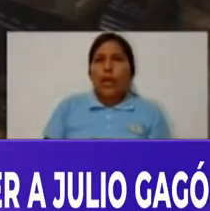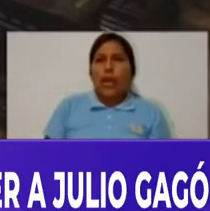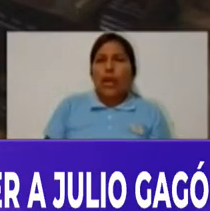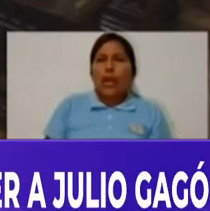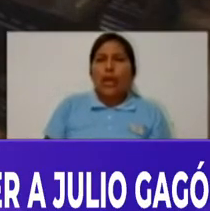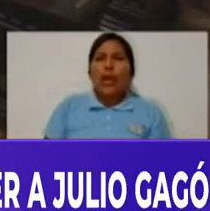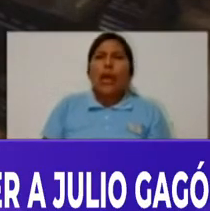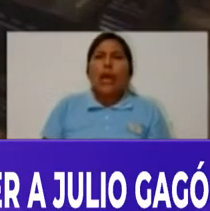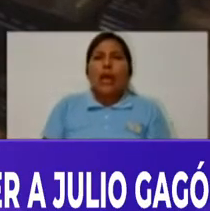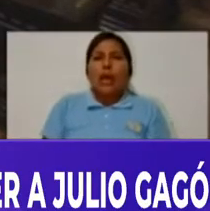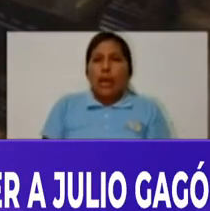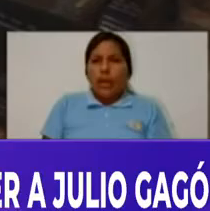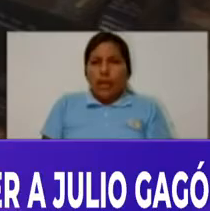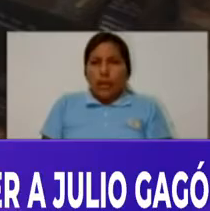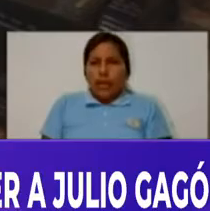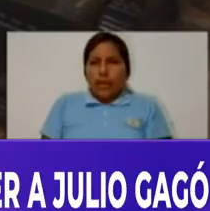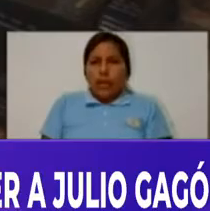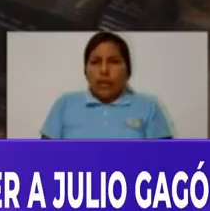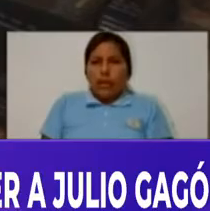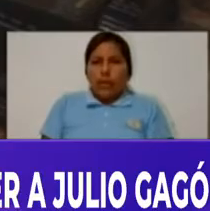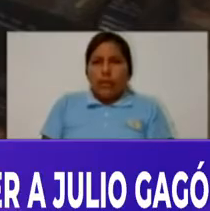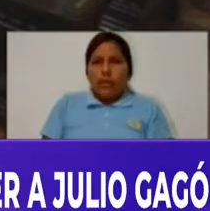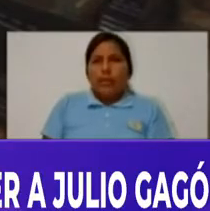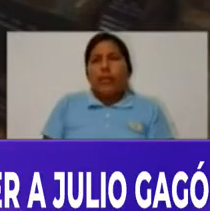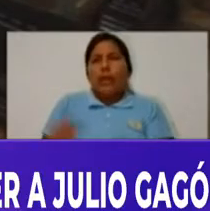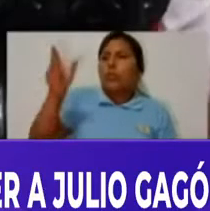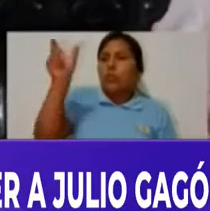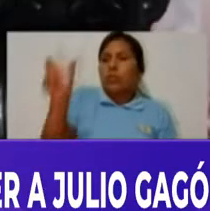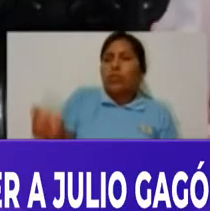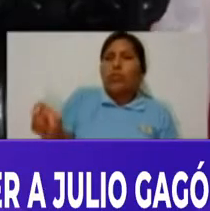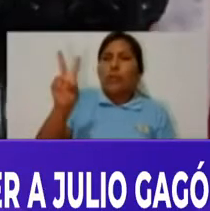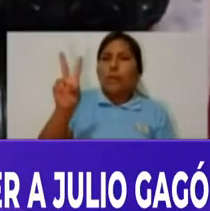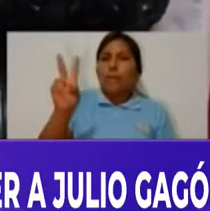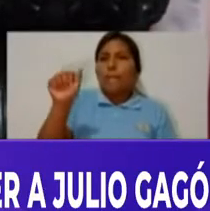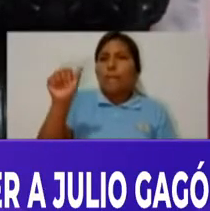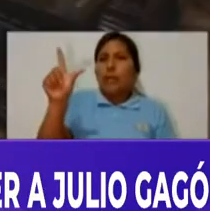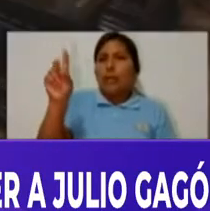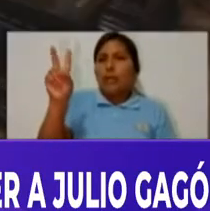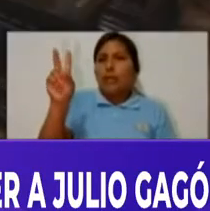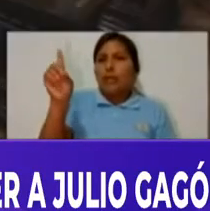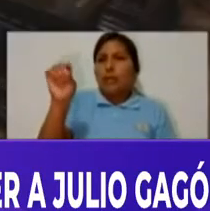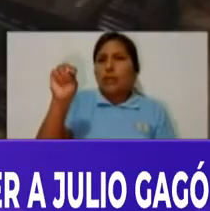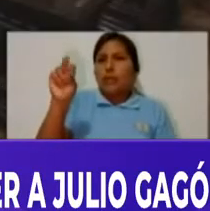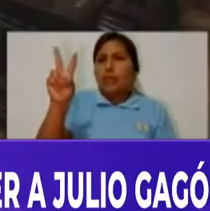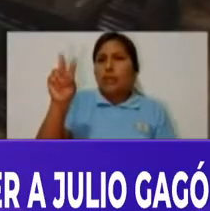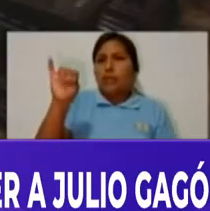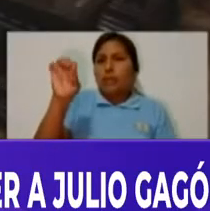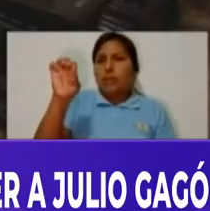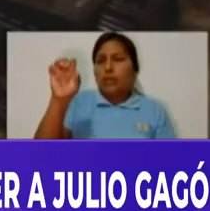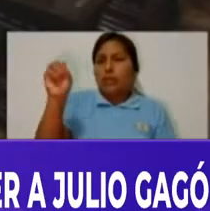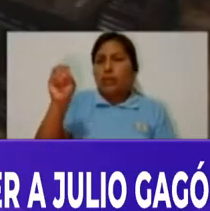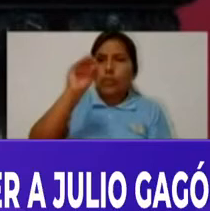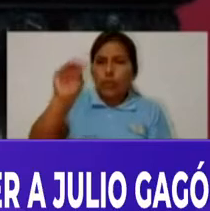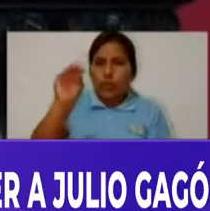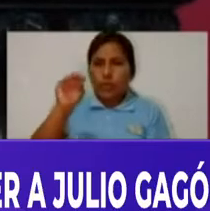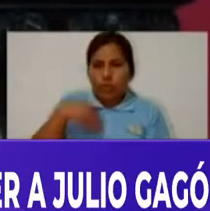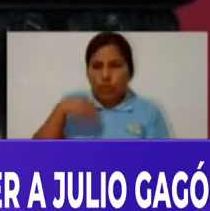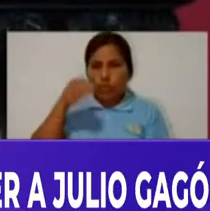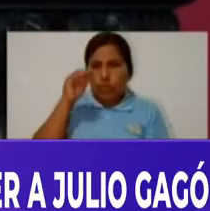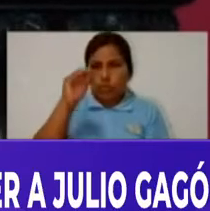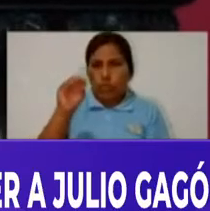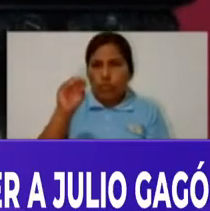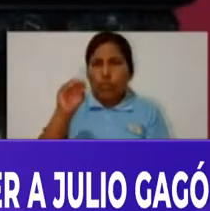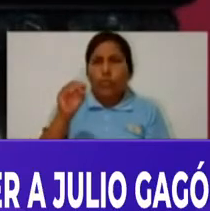Tome asiento, regidor, se le acabó el tiempo. Tome asiento, caballero. Quiere hacer show en otro lado, caballero, ¿ya?